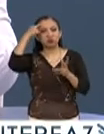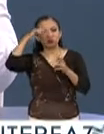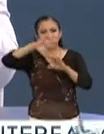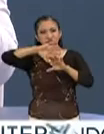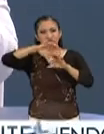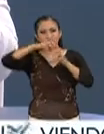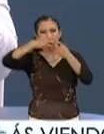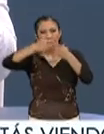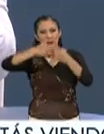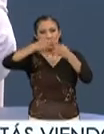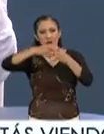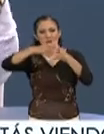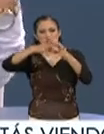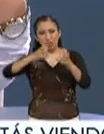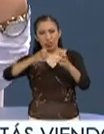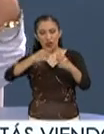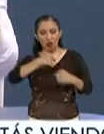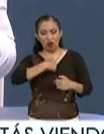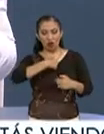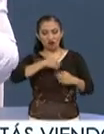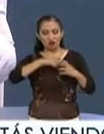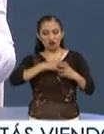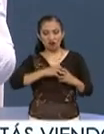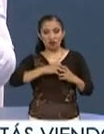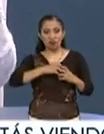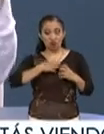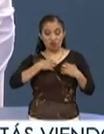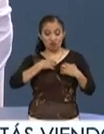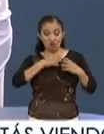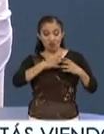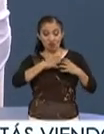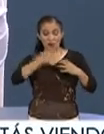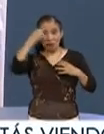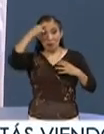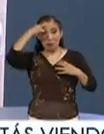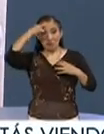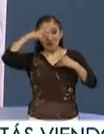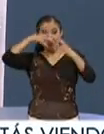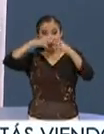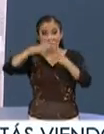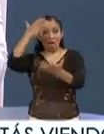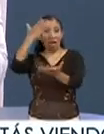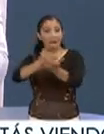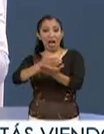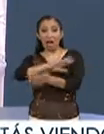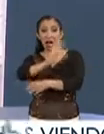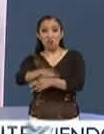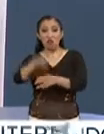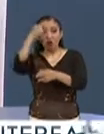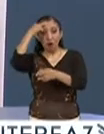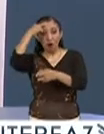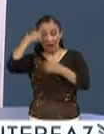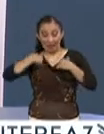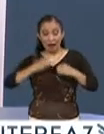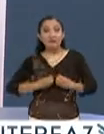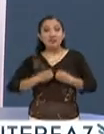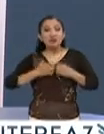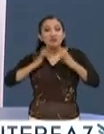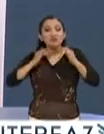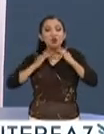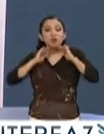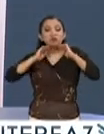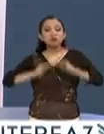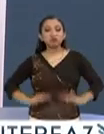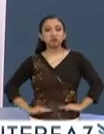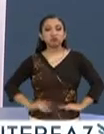decir, el corazón y los órganos siguen trabajando, pero el cerebro ya no. Y este tipo de